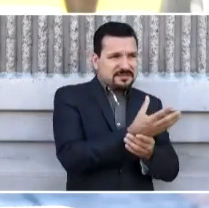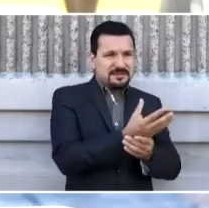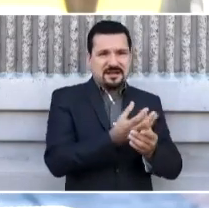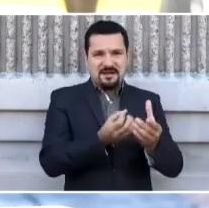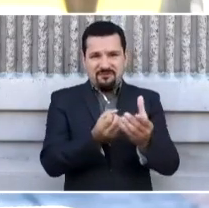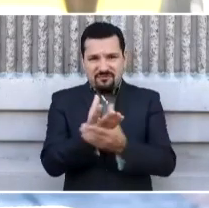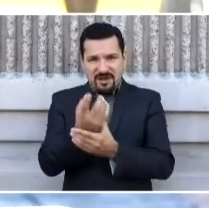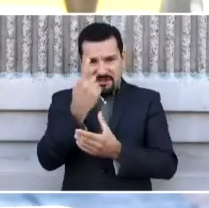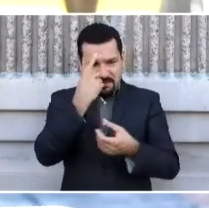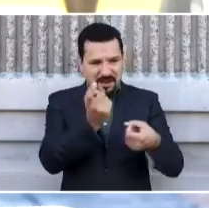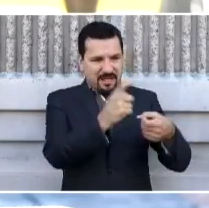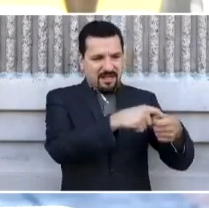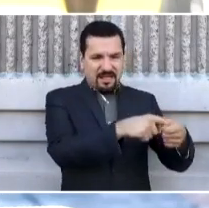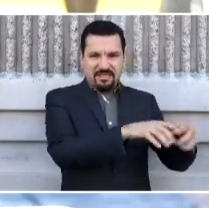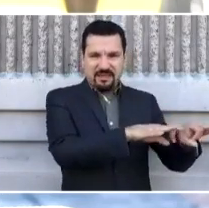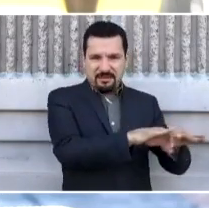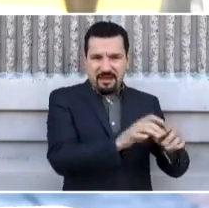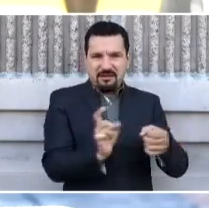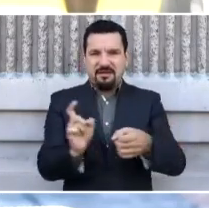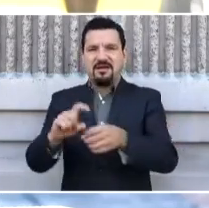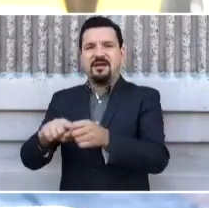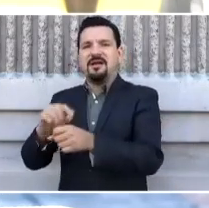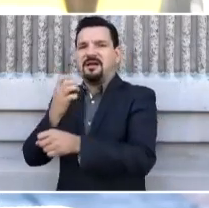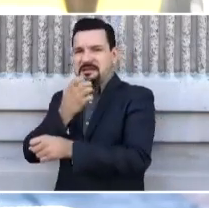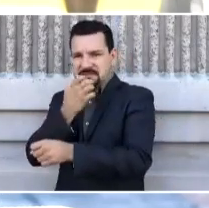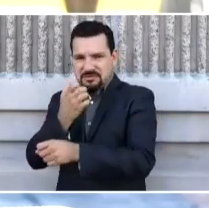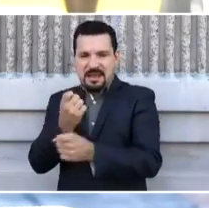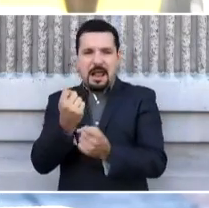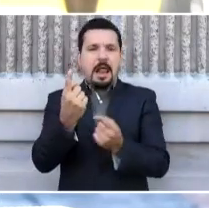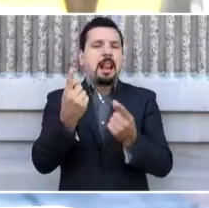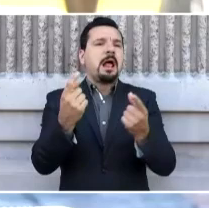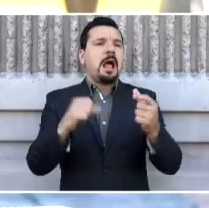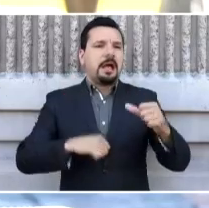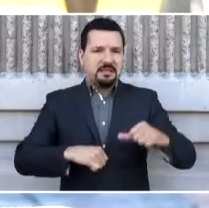ir incorporando a las actividades